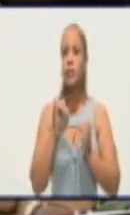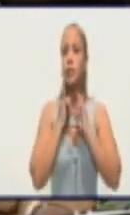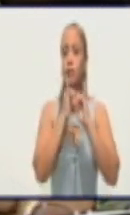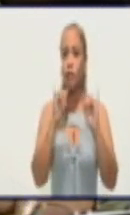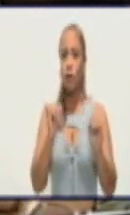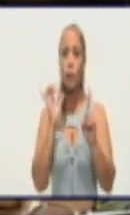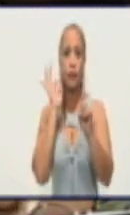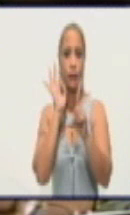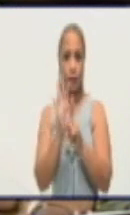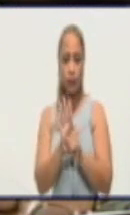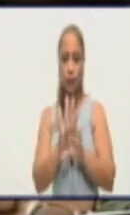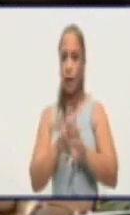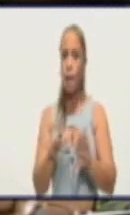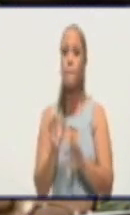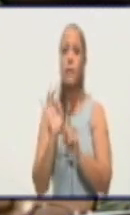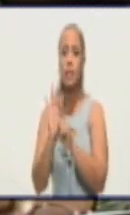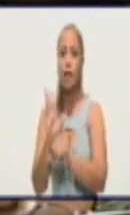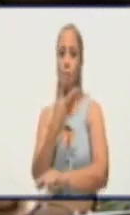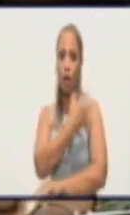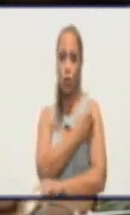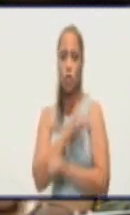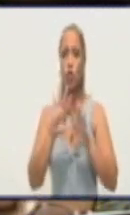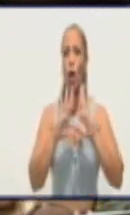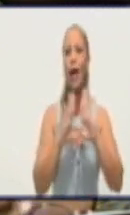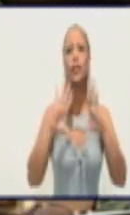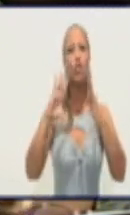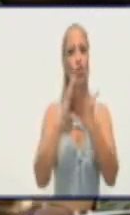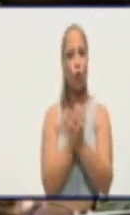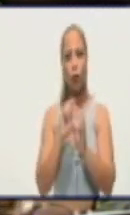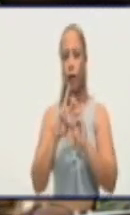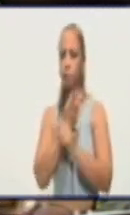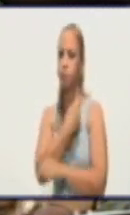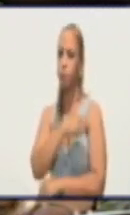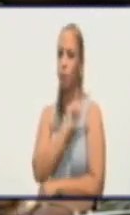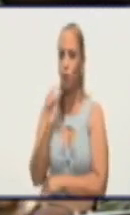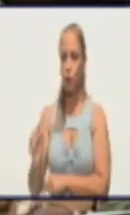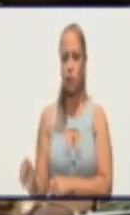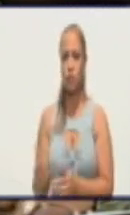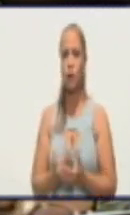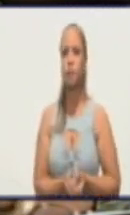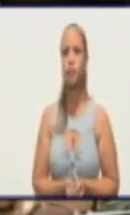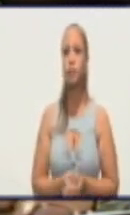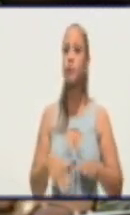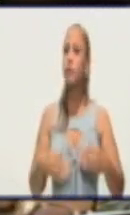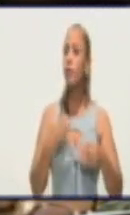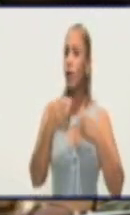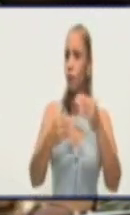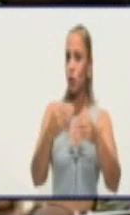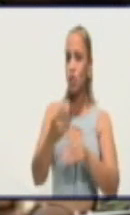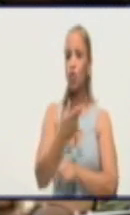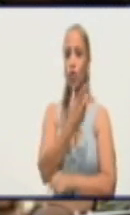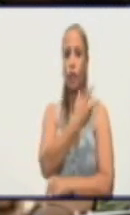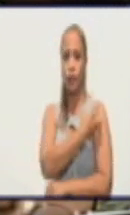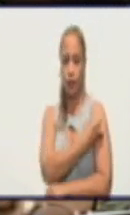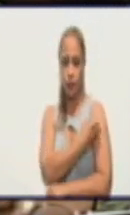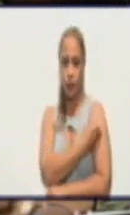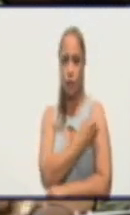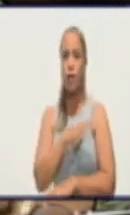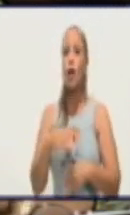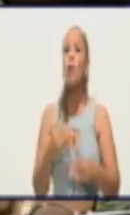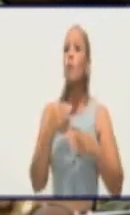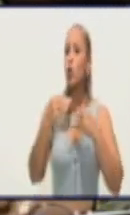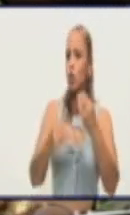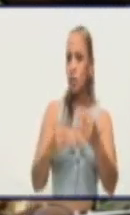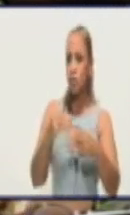nuestra vacunación de población. No obstante a eso, como les decía, el proceso de vacunación es un proceso que se